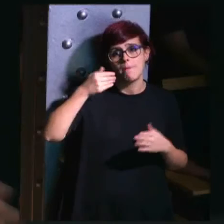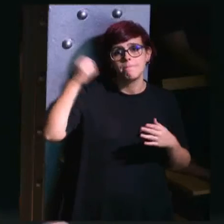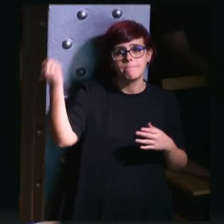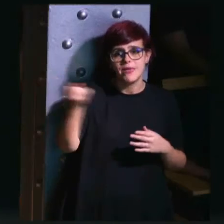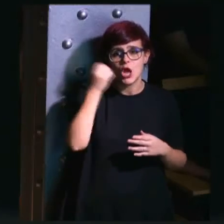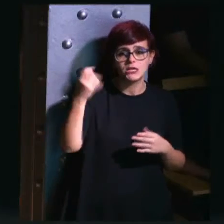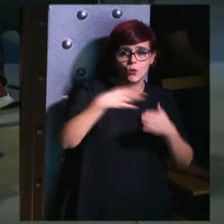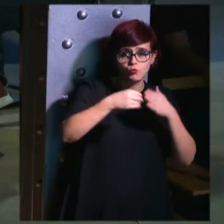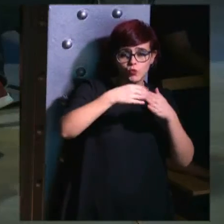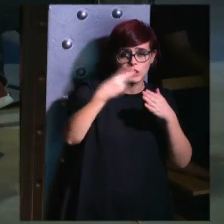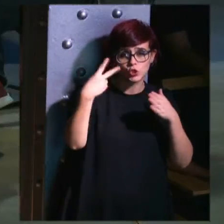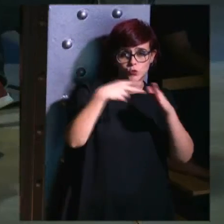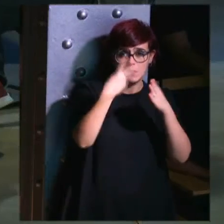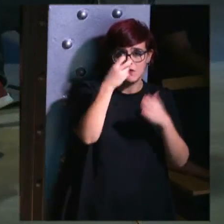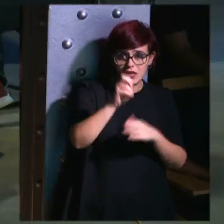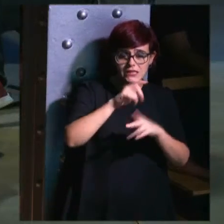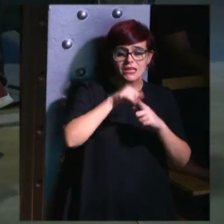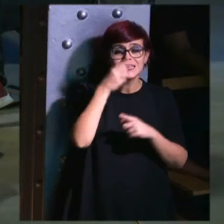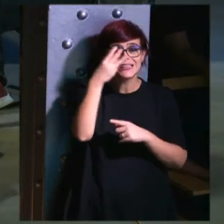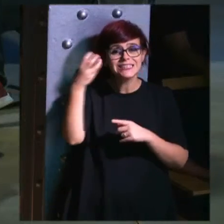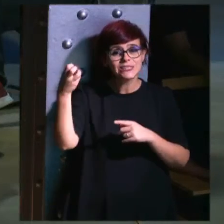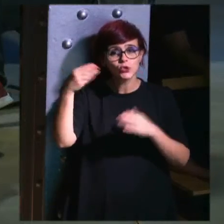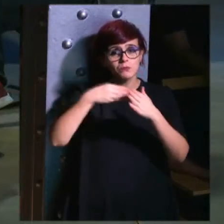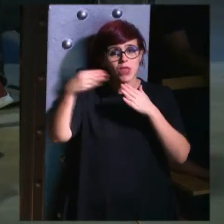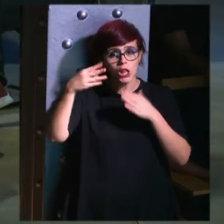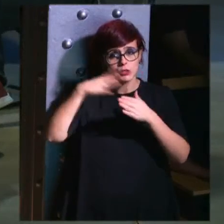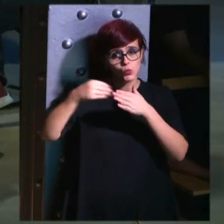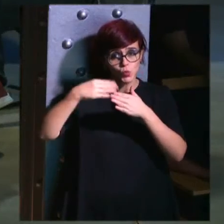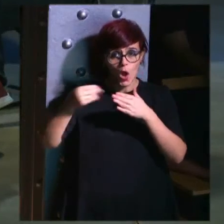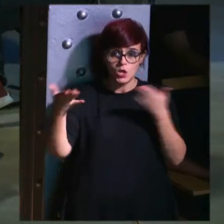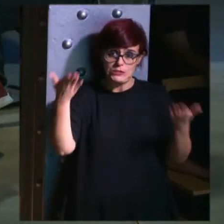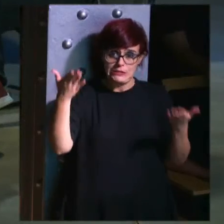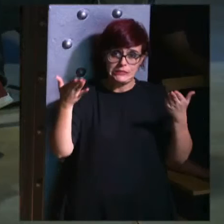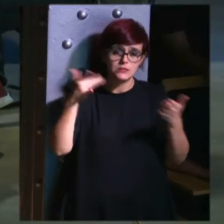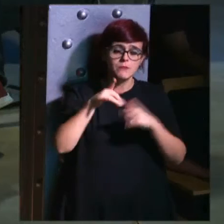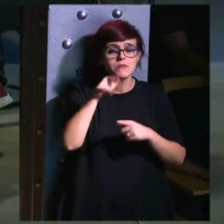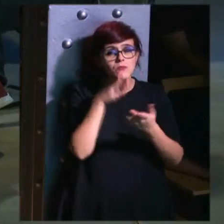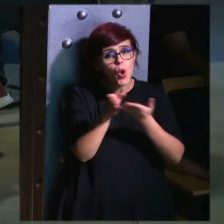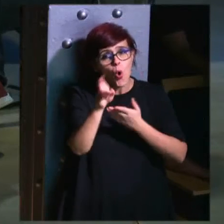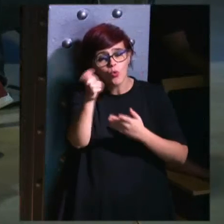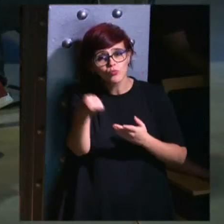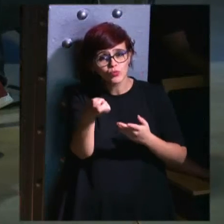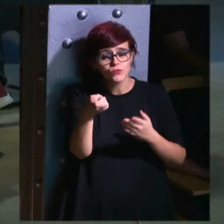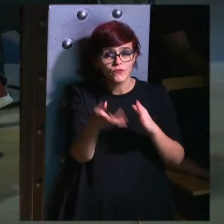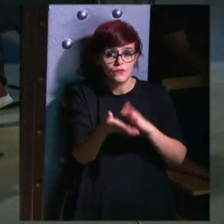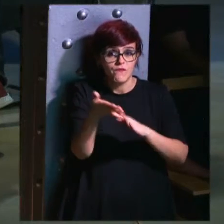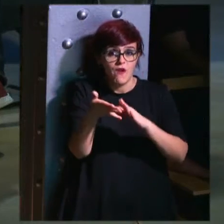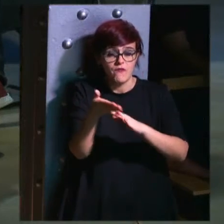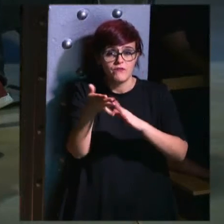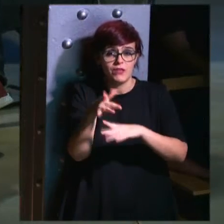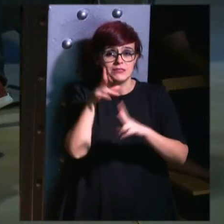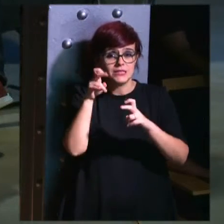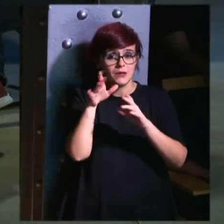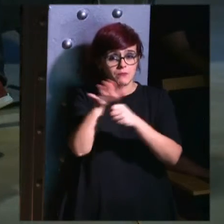en el 2020 hasta 300 millones de usuarios. Y otra de las tendencias que pronostican a este